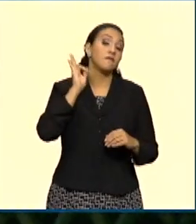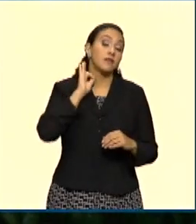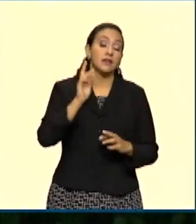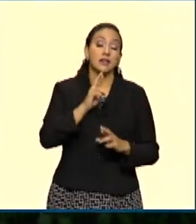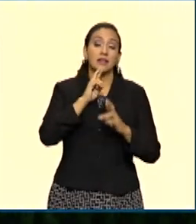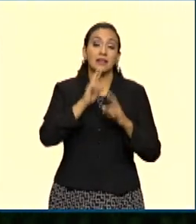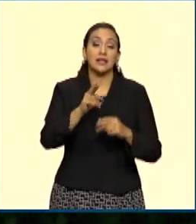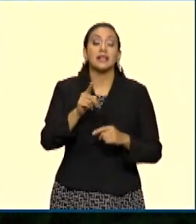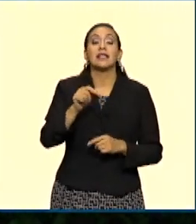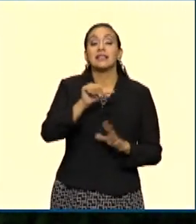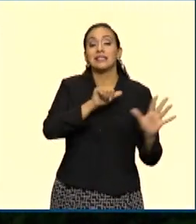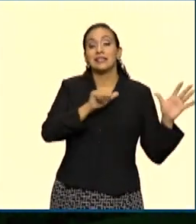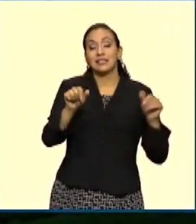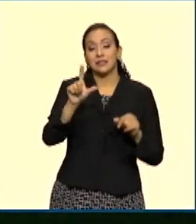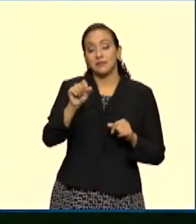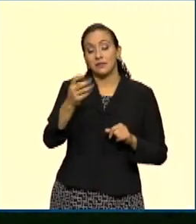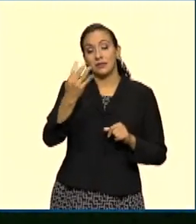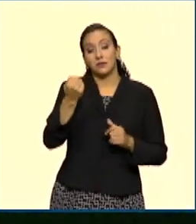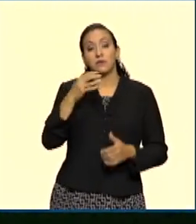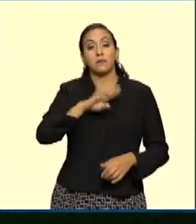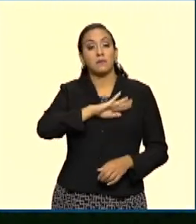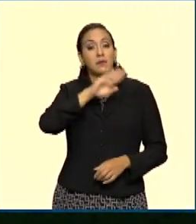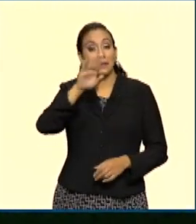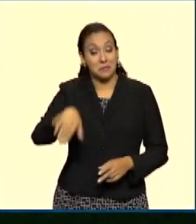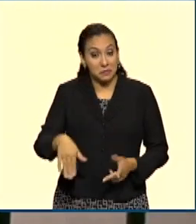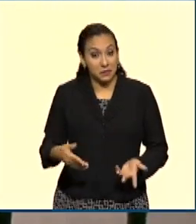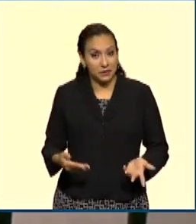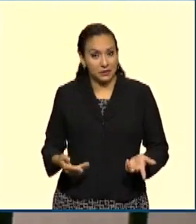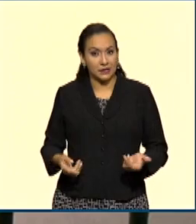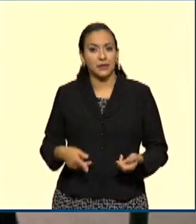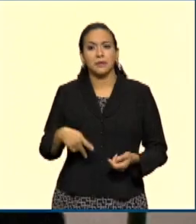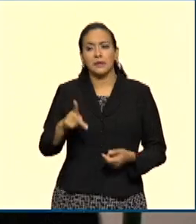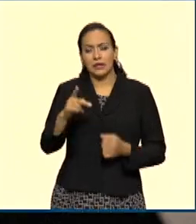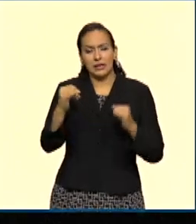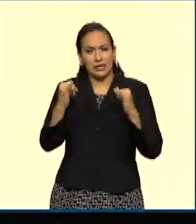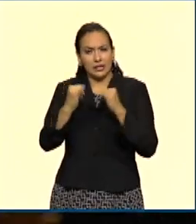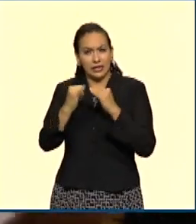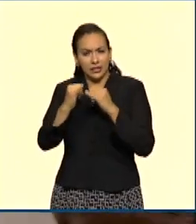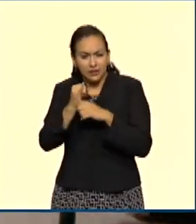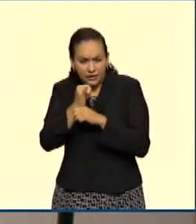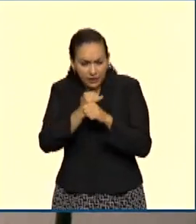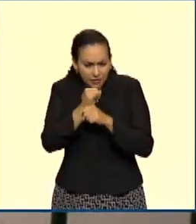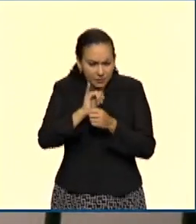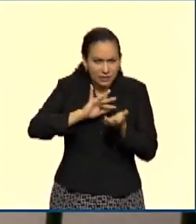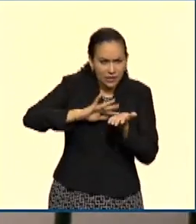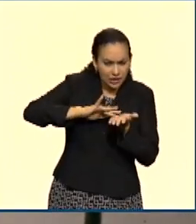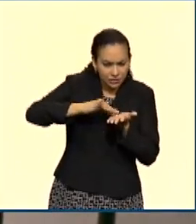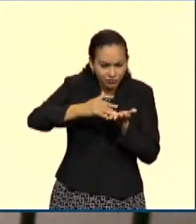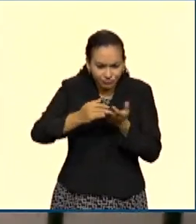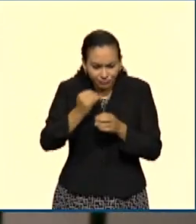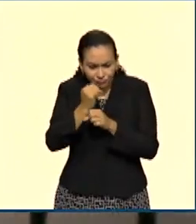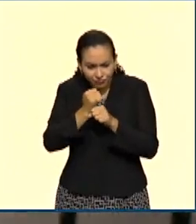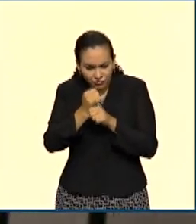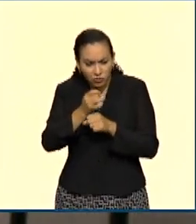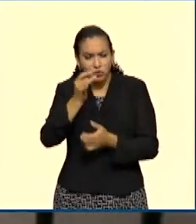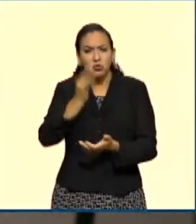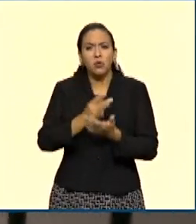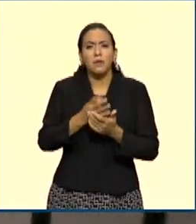reportó 629 muertes, mas no así el Instituto de Servicios Periciales y Ciencias Forenses, que solo